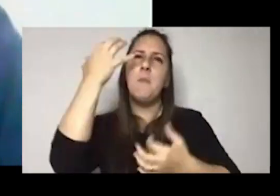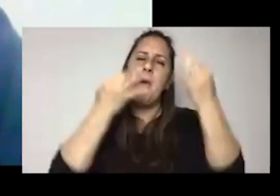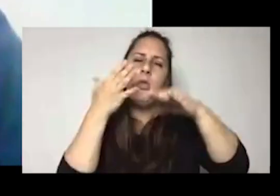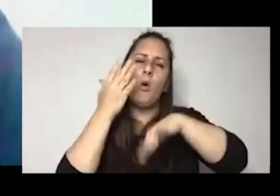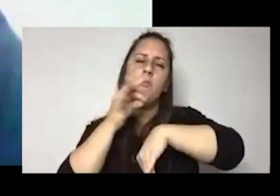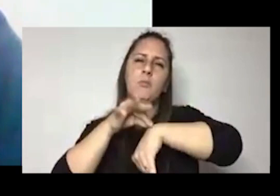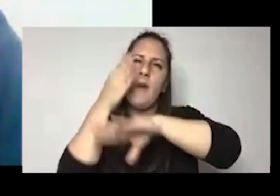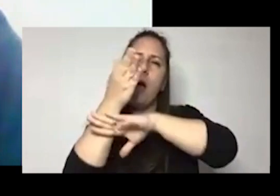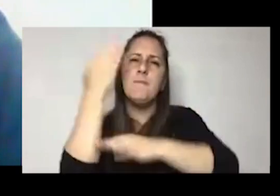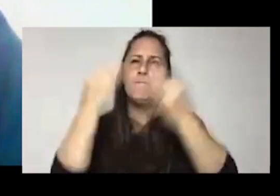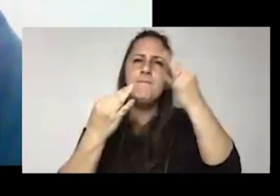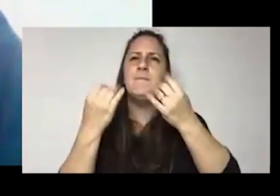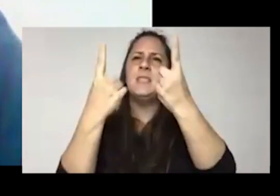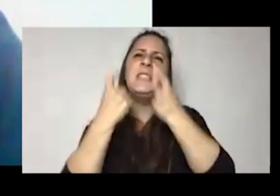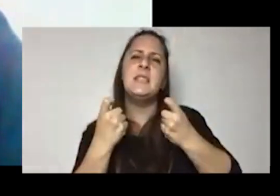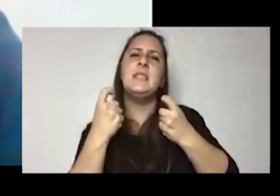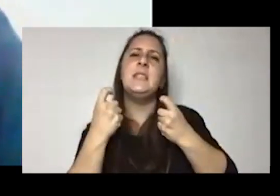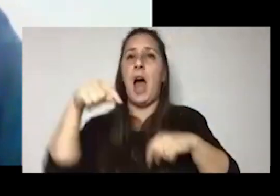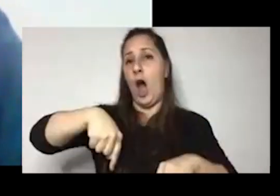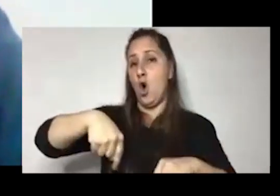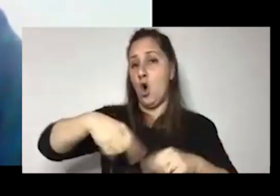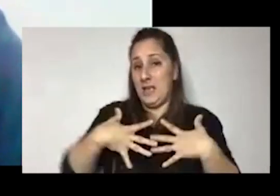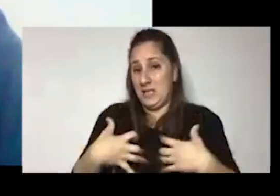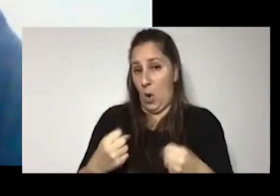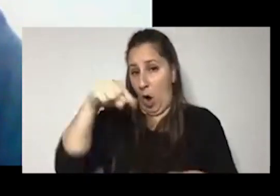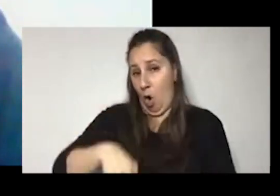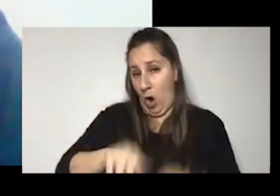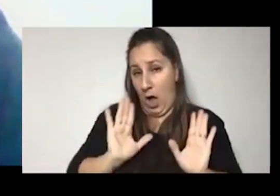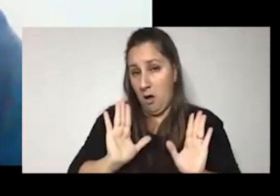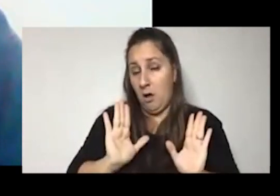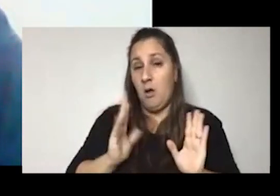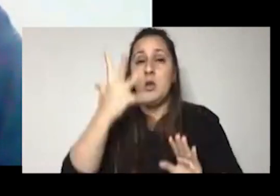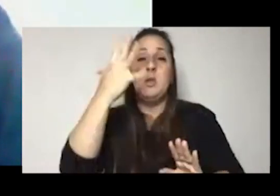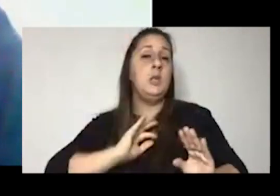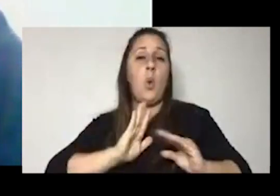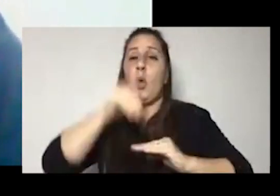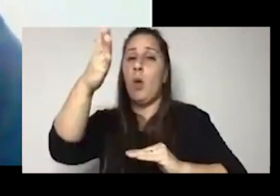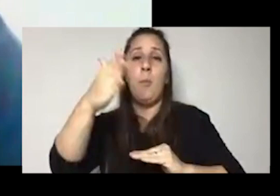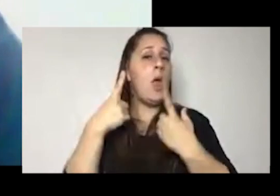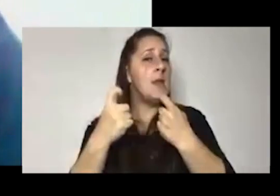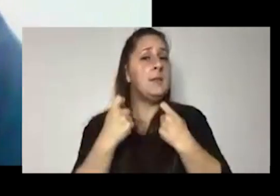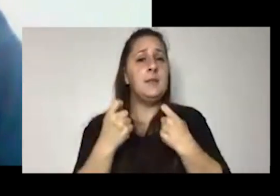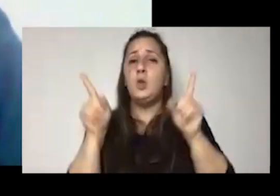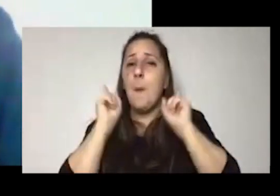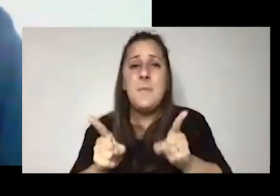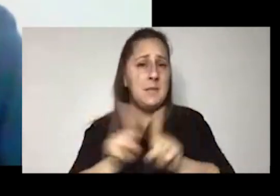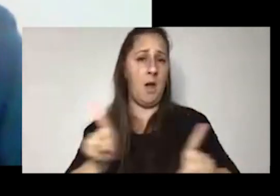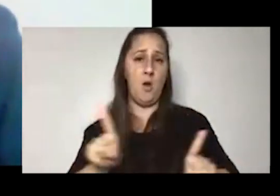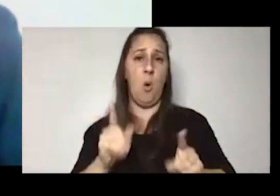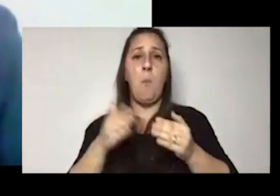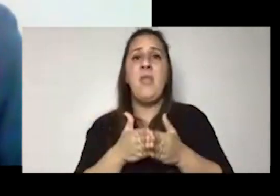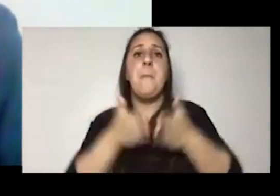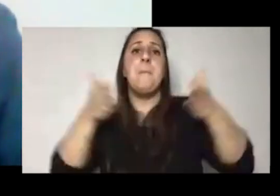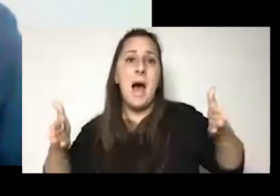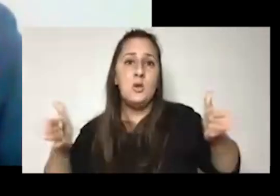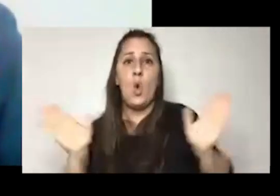requerimientos y necesidades en cuanto a su salud, y quizás dentro de 5 años no tienen las mismas necesidades, puede ampliarse o pueden reducirse porque